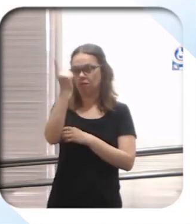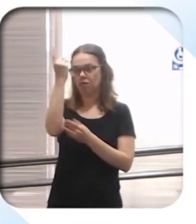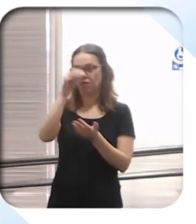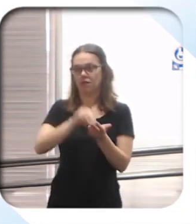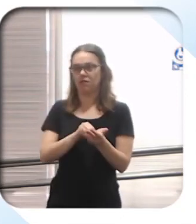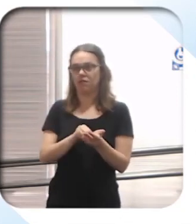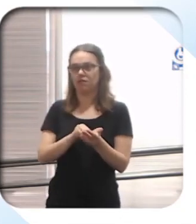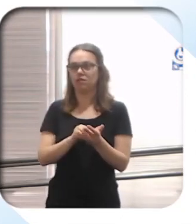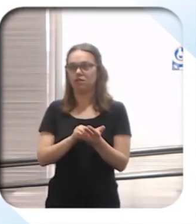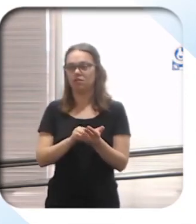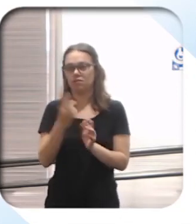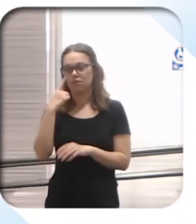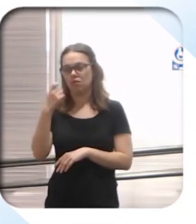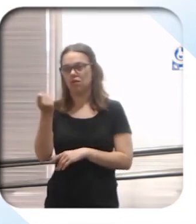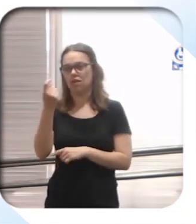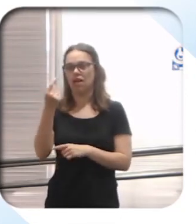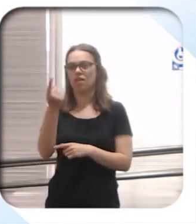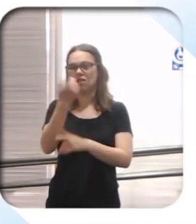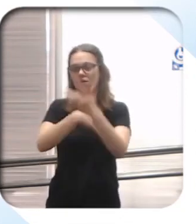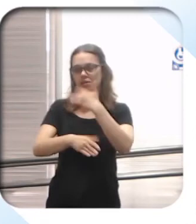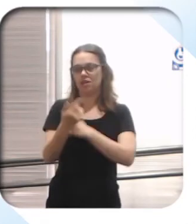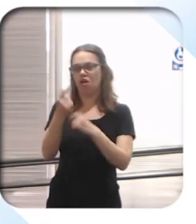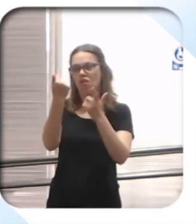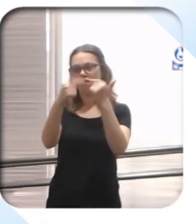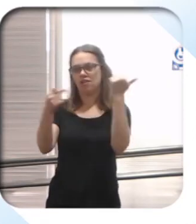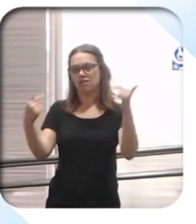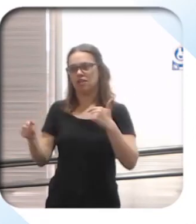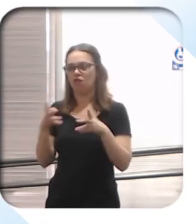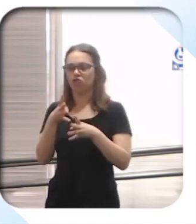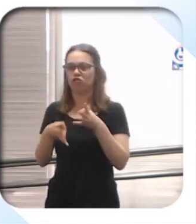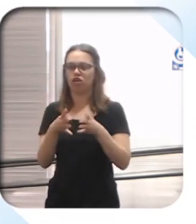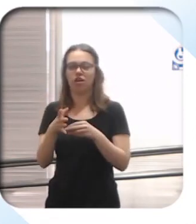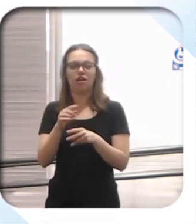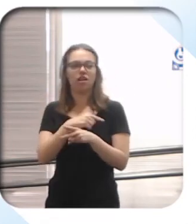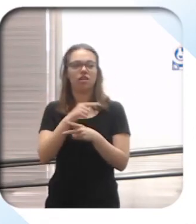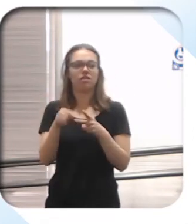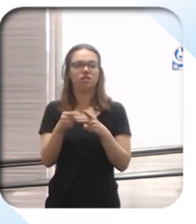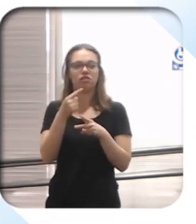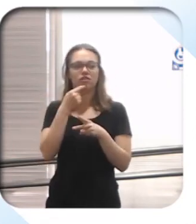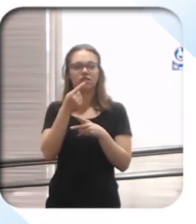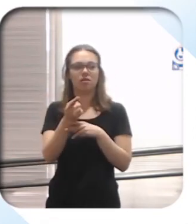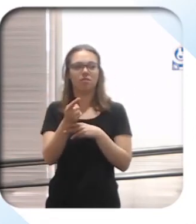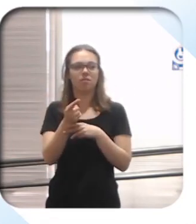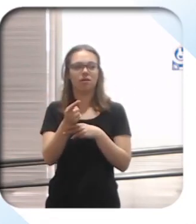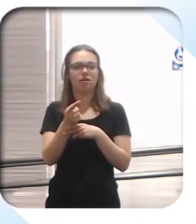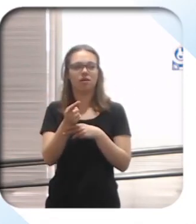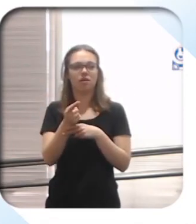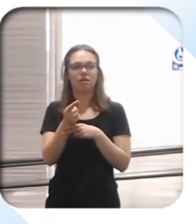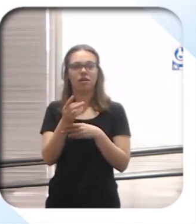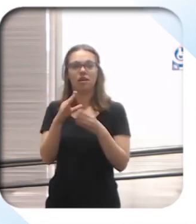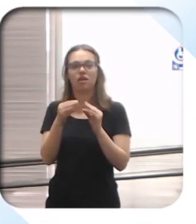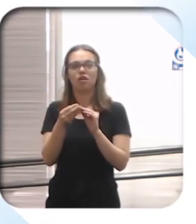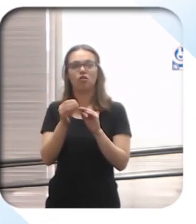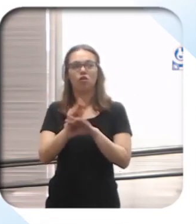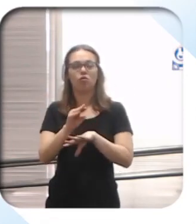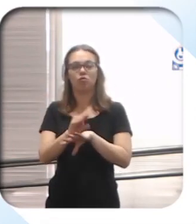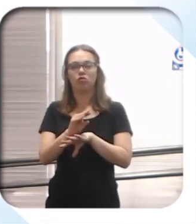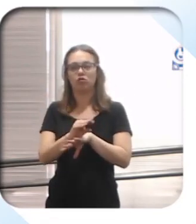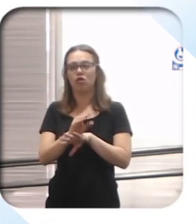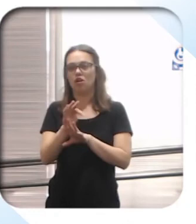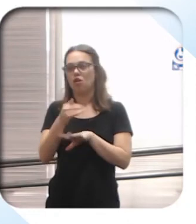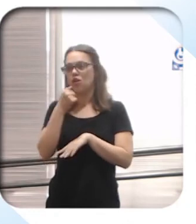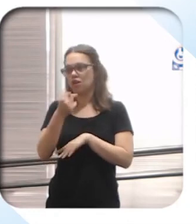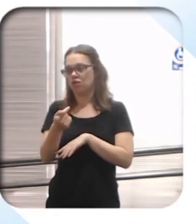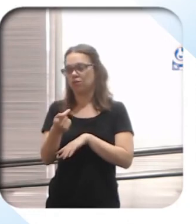que presenta una discapacidad o diversidad funcional. Y esto siempre en las charlas los cursos que hacemos con Karin lo